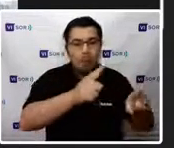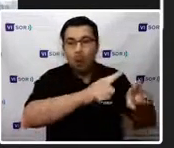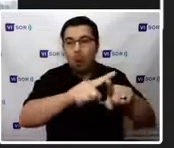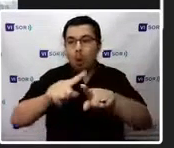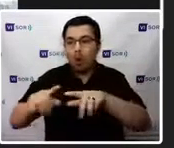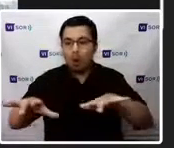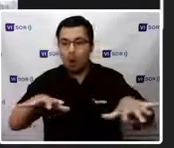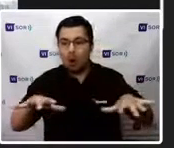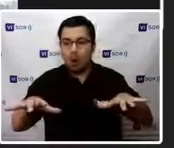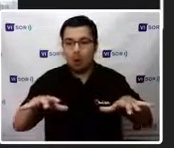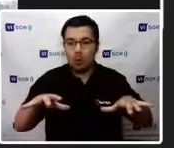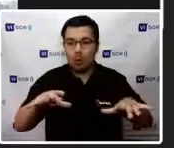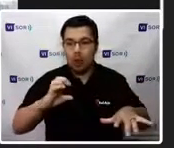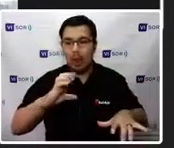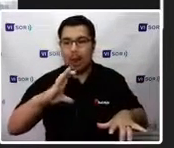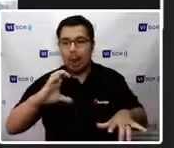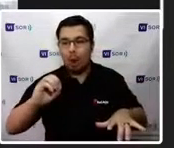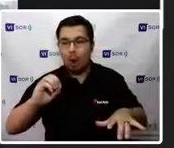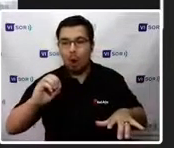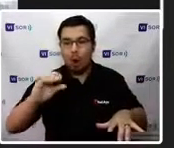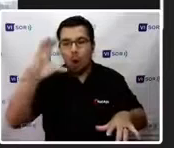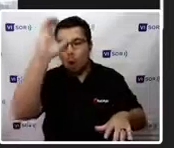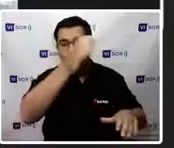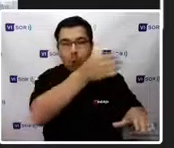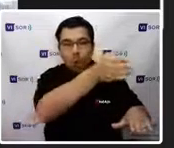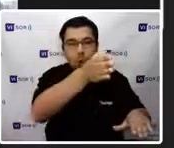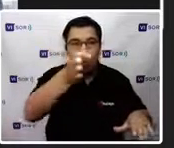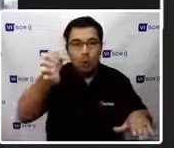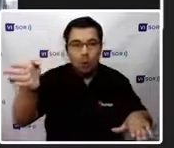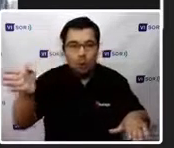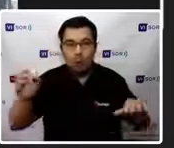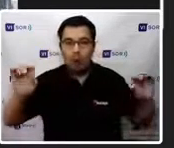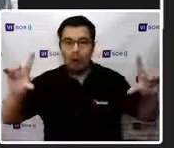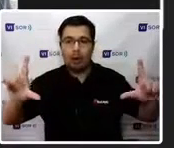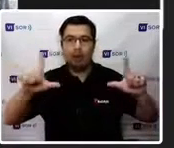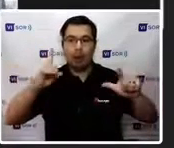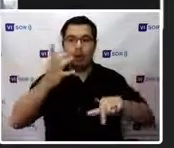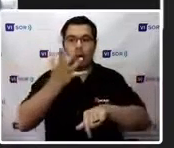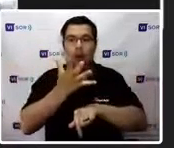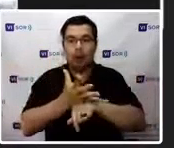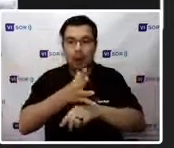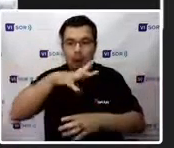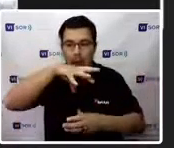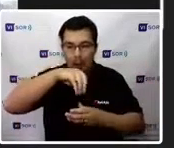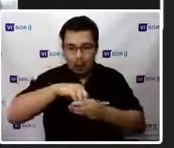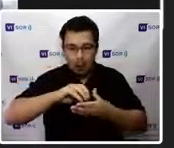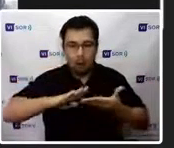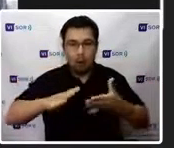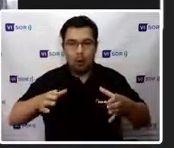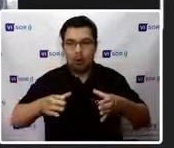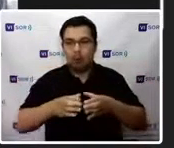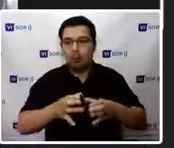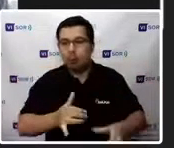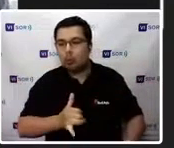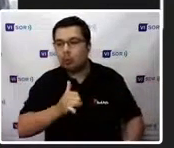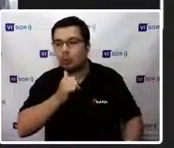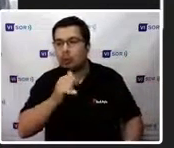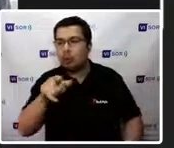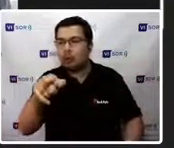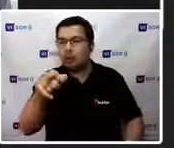que genera nuestra actividad turística en las comunidades, ¿no es cierto? No sé si te ha tocado, Juan Sebastián,